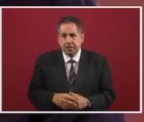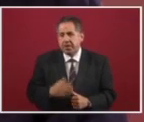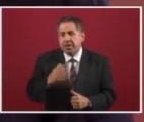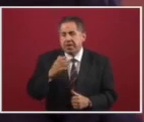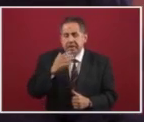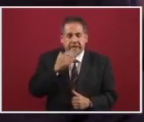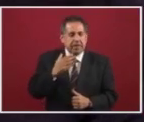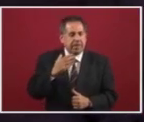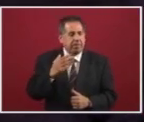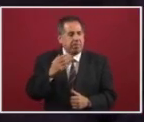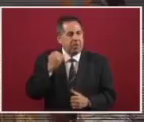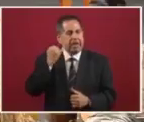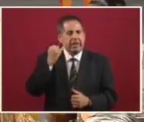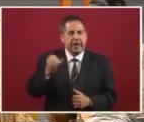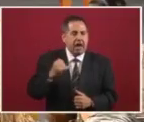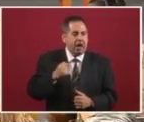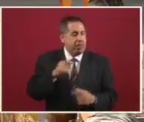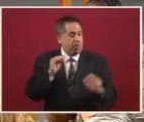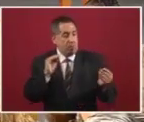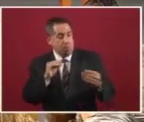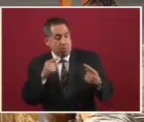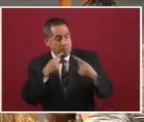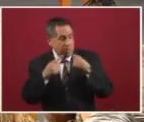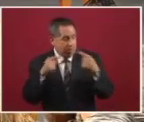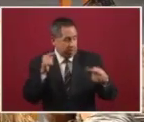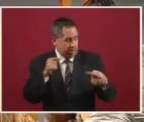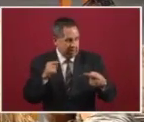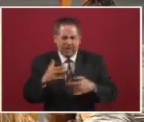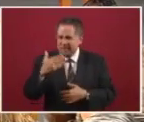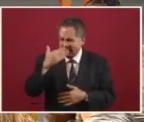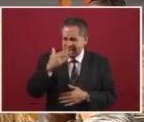bienvenida la polémica, el debate.